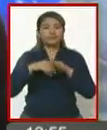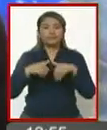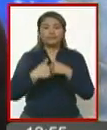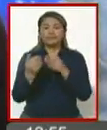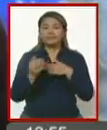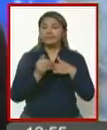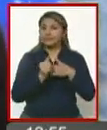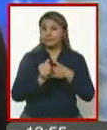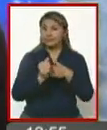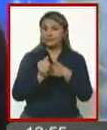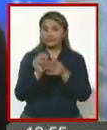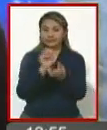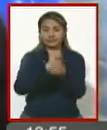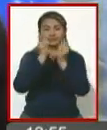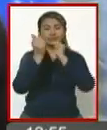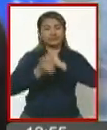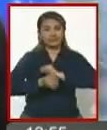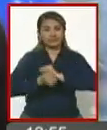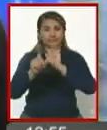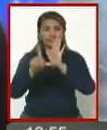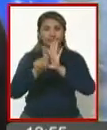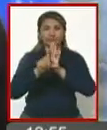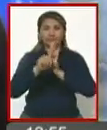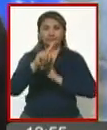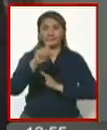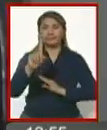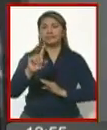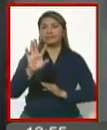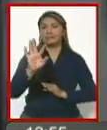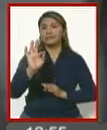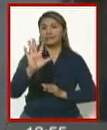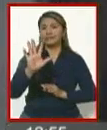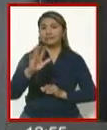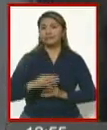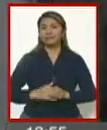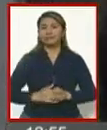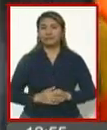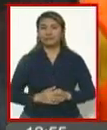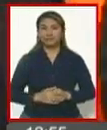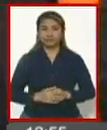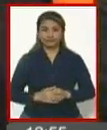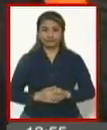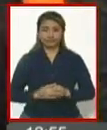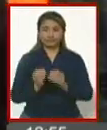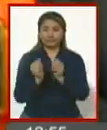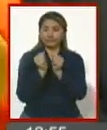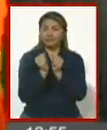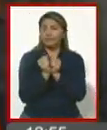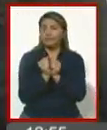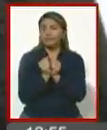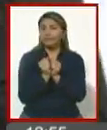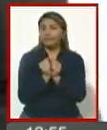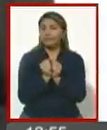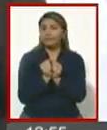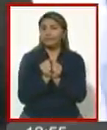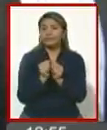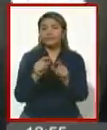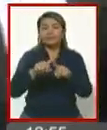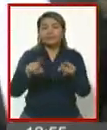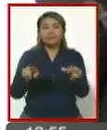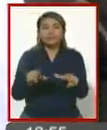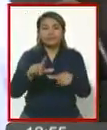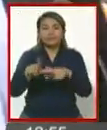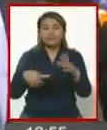viabilidad de la modificación de la Ley 195 y de la mano de este ámbito, en el